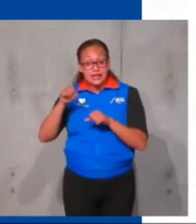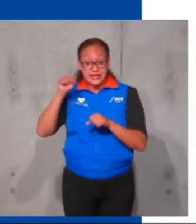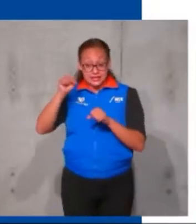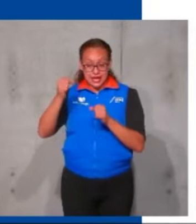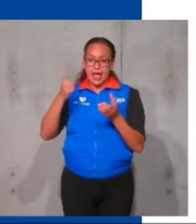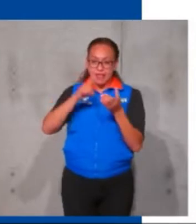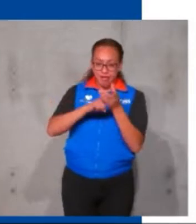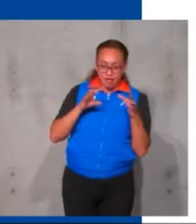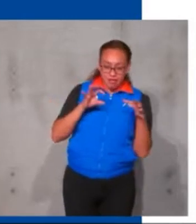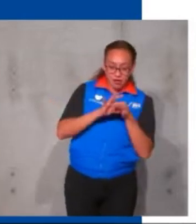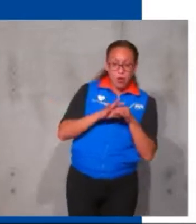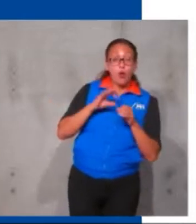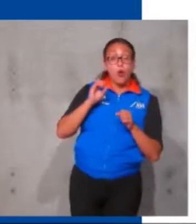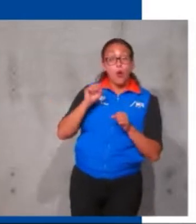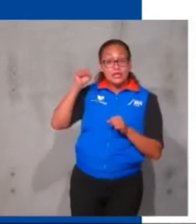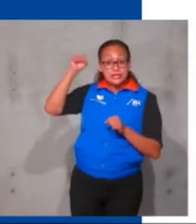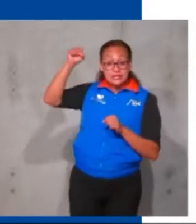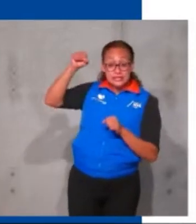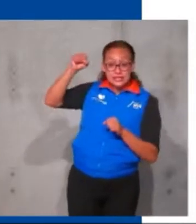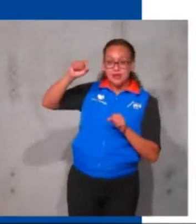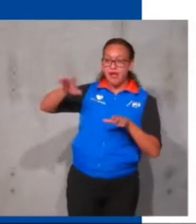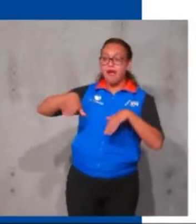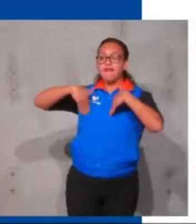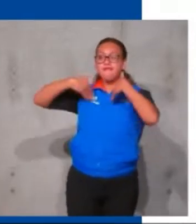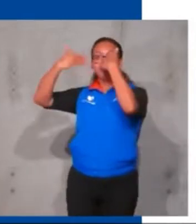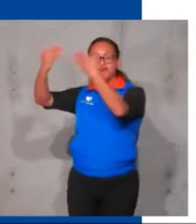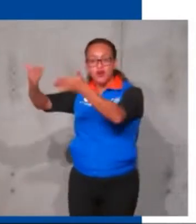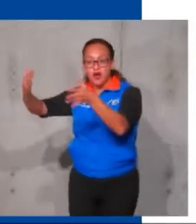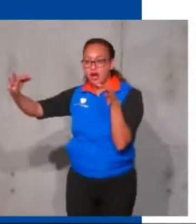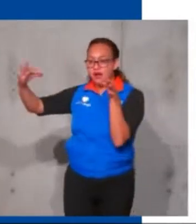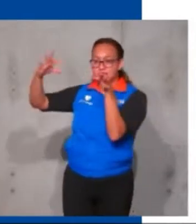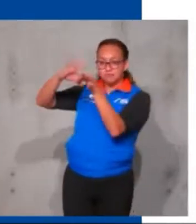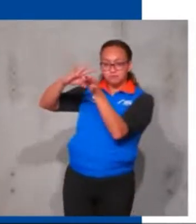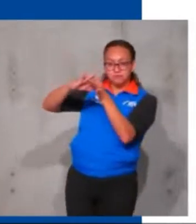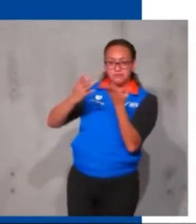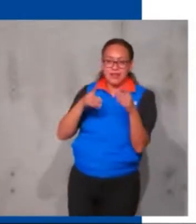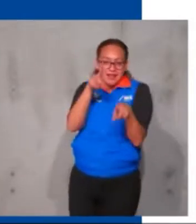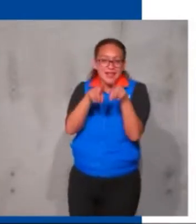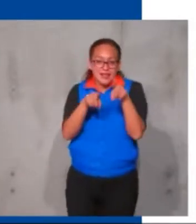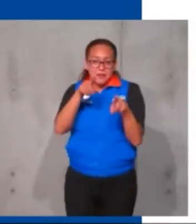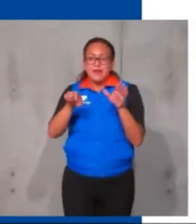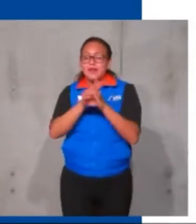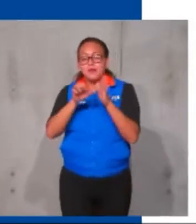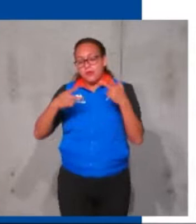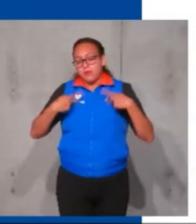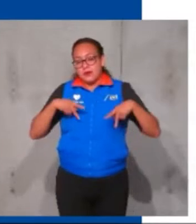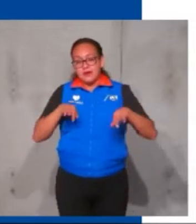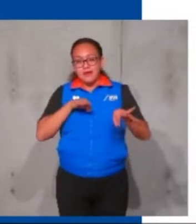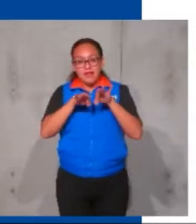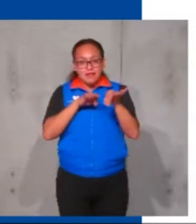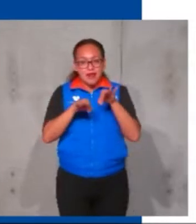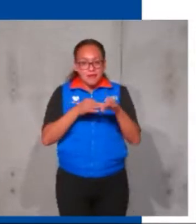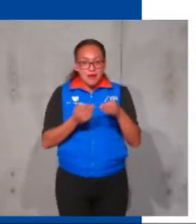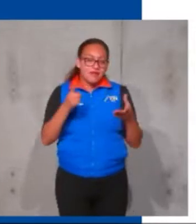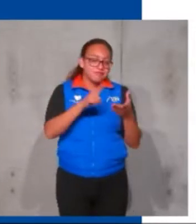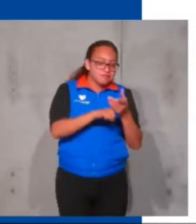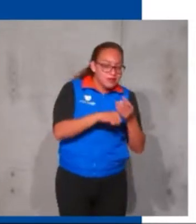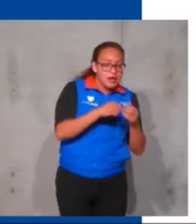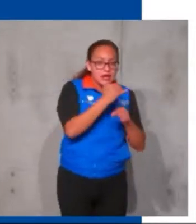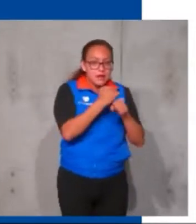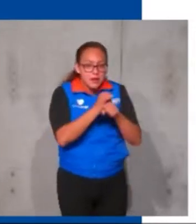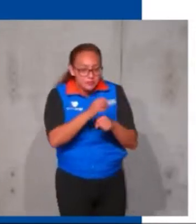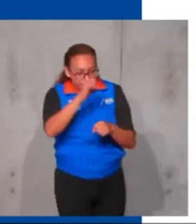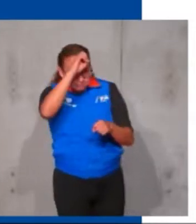también hay sindicatos que son nacionales, por ejemplo, el de, de los trabajadores de la industria minera, etcétera.